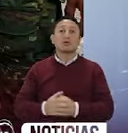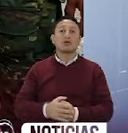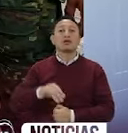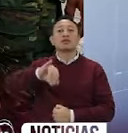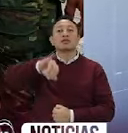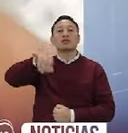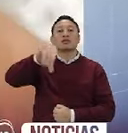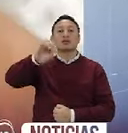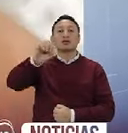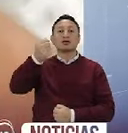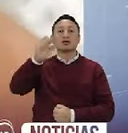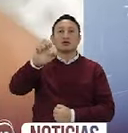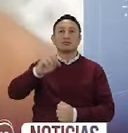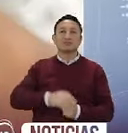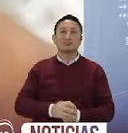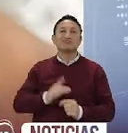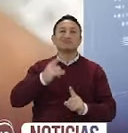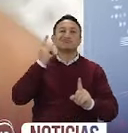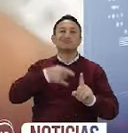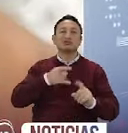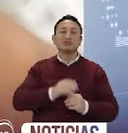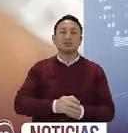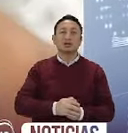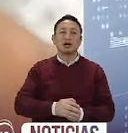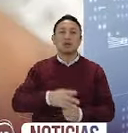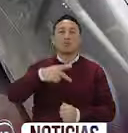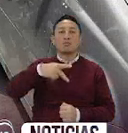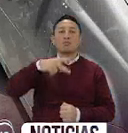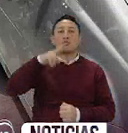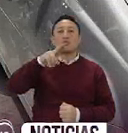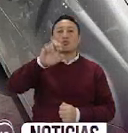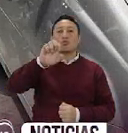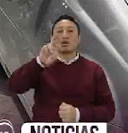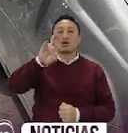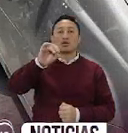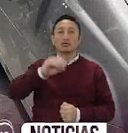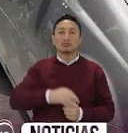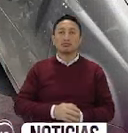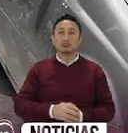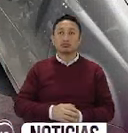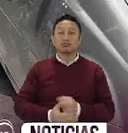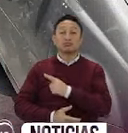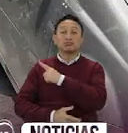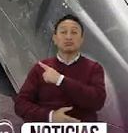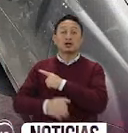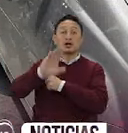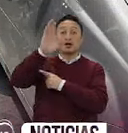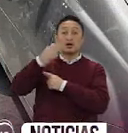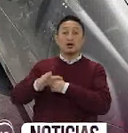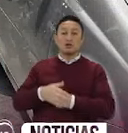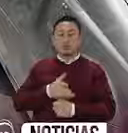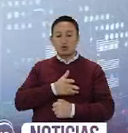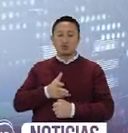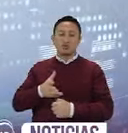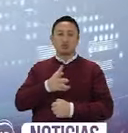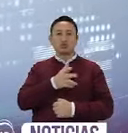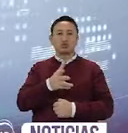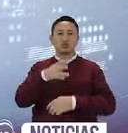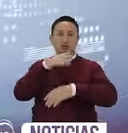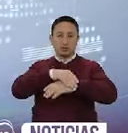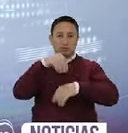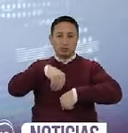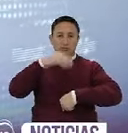José R. y conocido como alias El Puerco, circulaba en una camioneta por las calles de Quevedo cuando